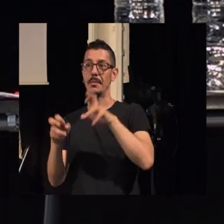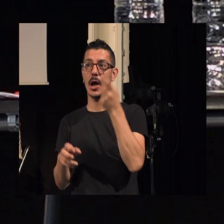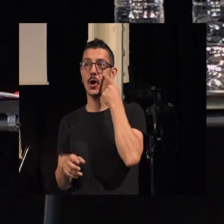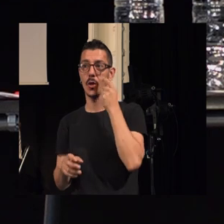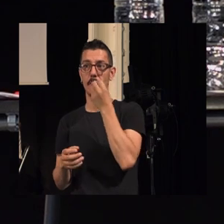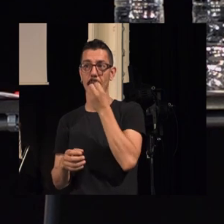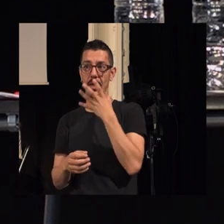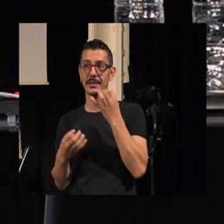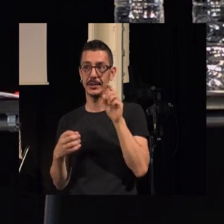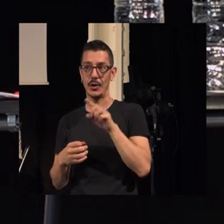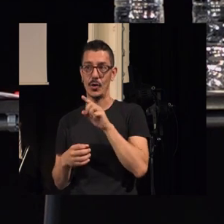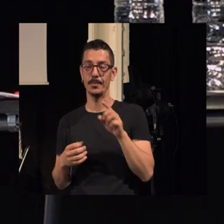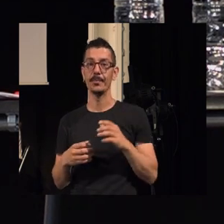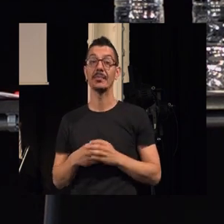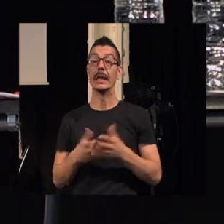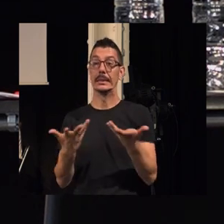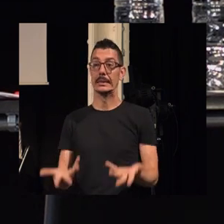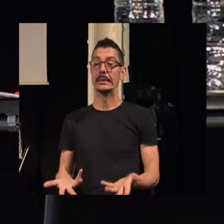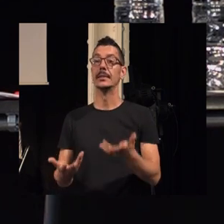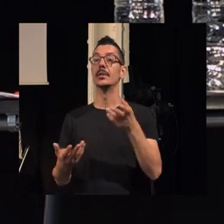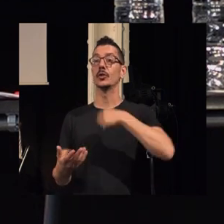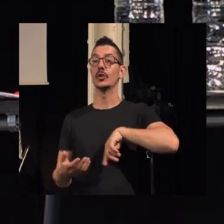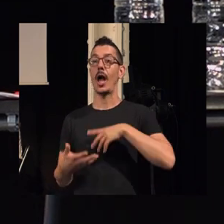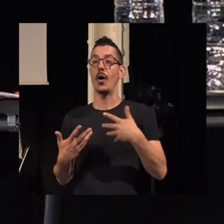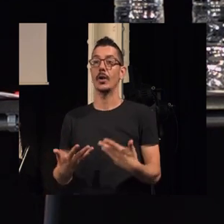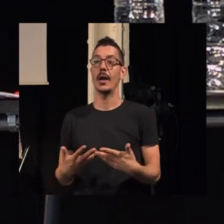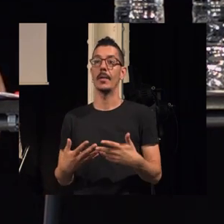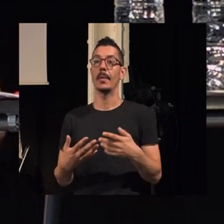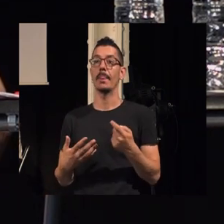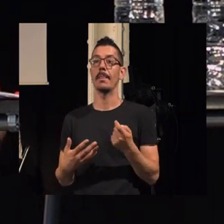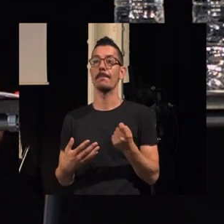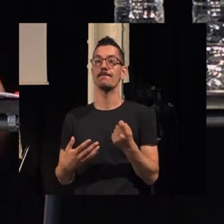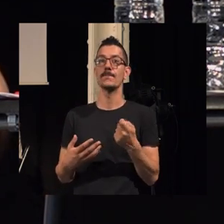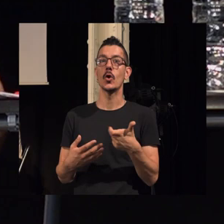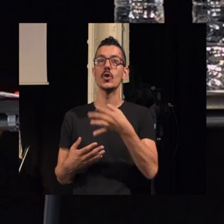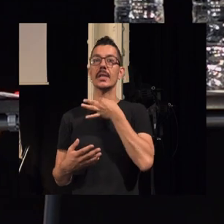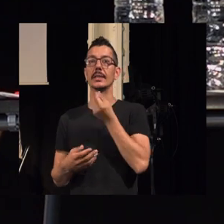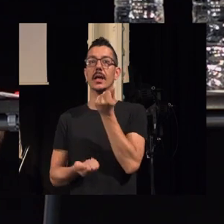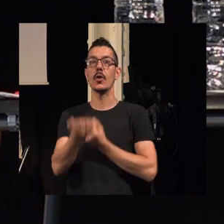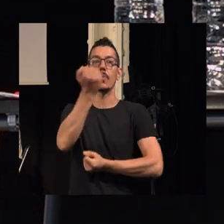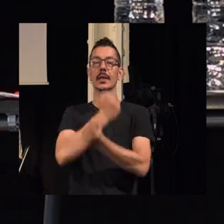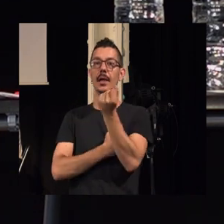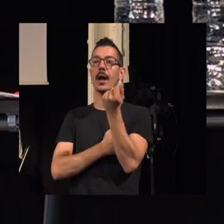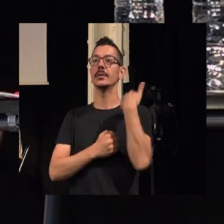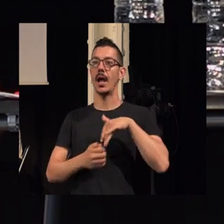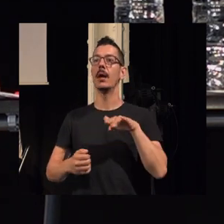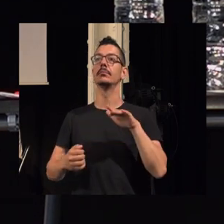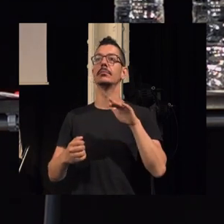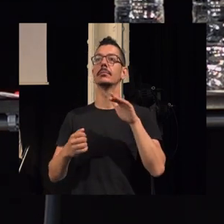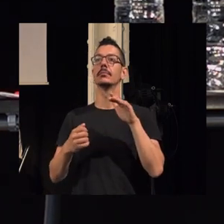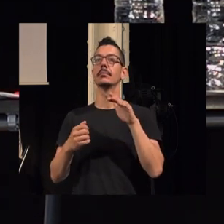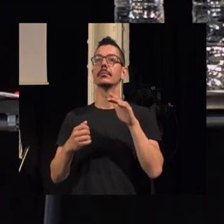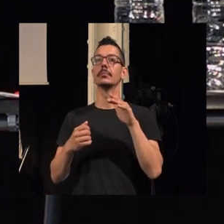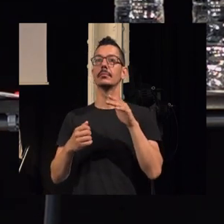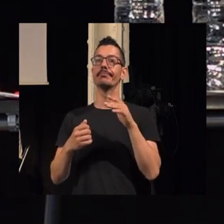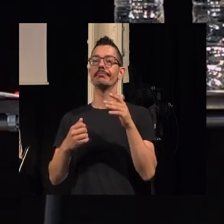Pues precisamente, ahí estamos aún mergullados en la crisis económica, pero ya se puede lucrar con nuestras